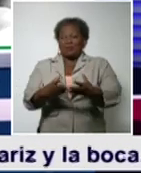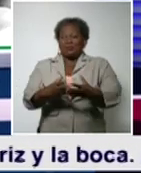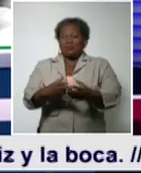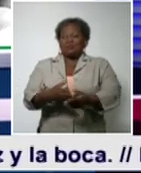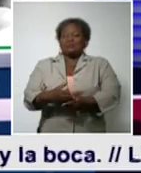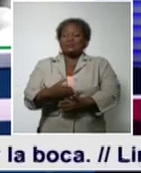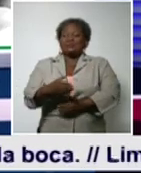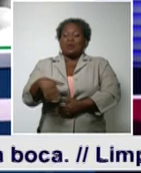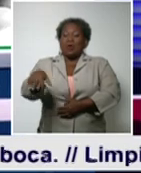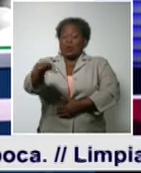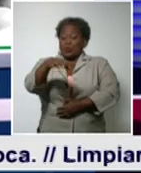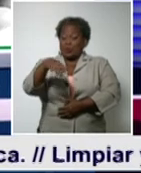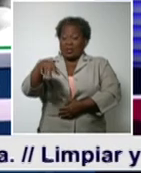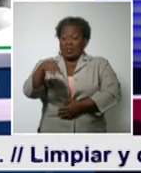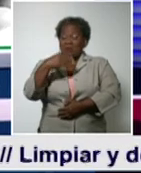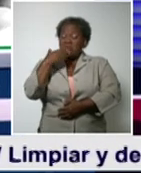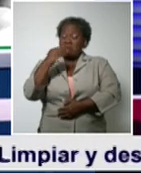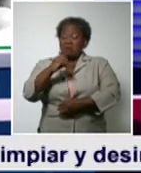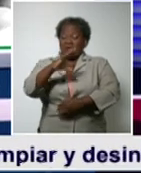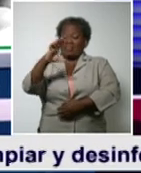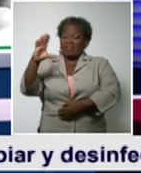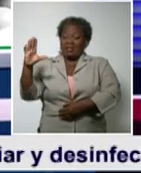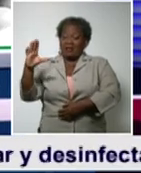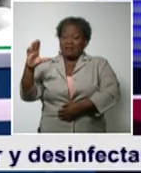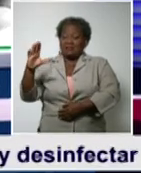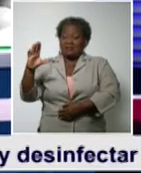Tengan todos buenos días, feliz domingo.